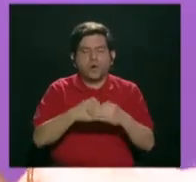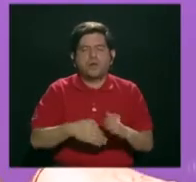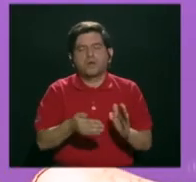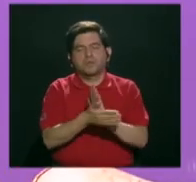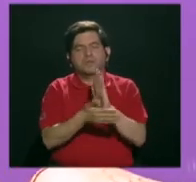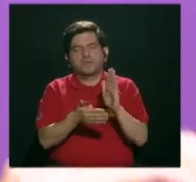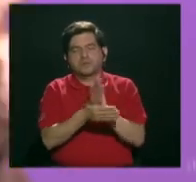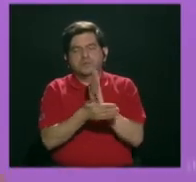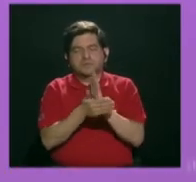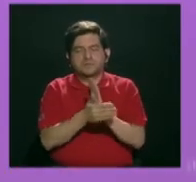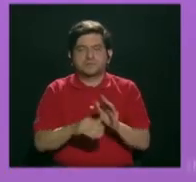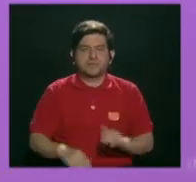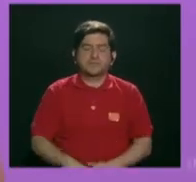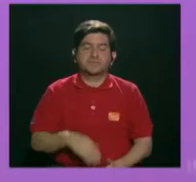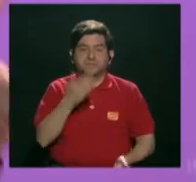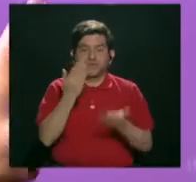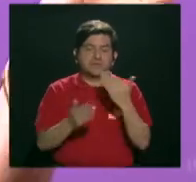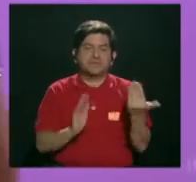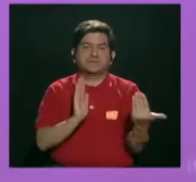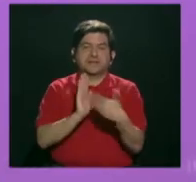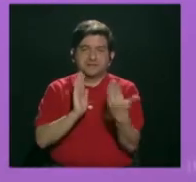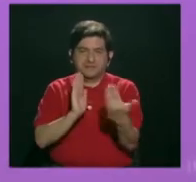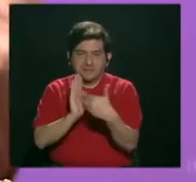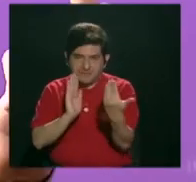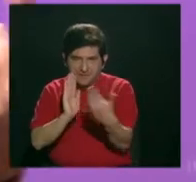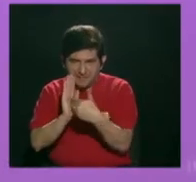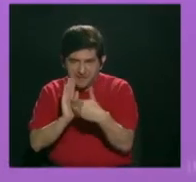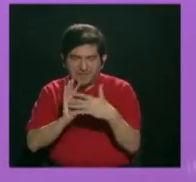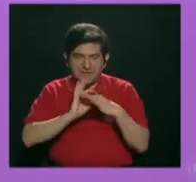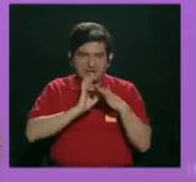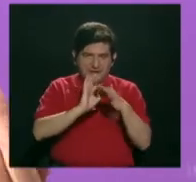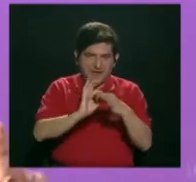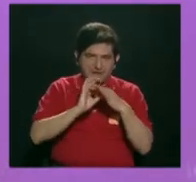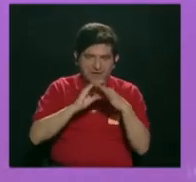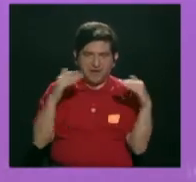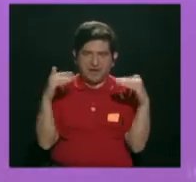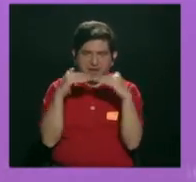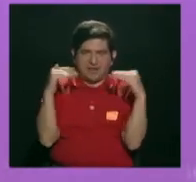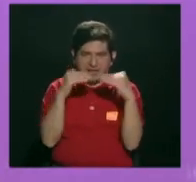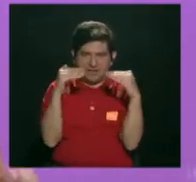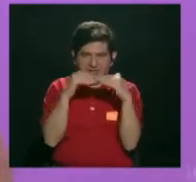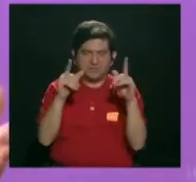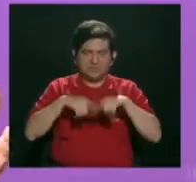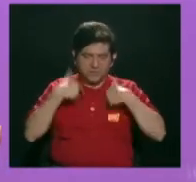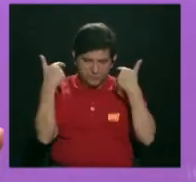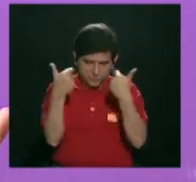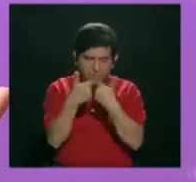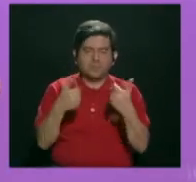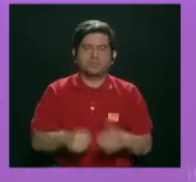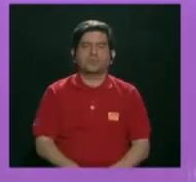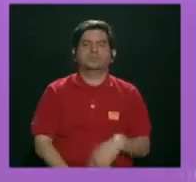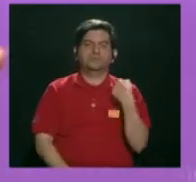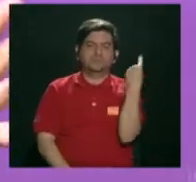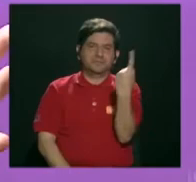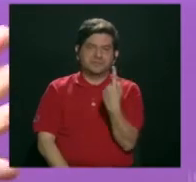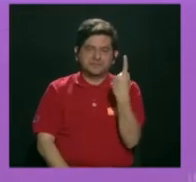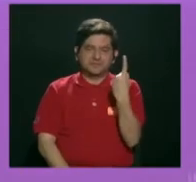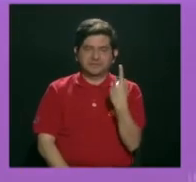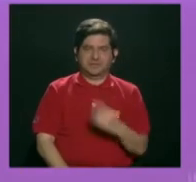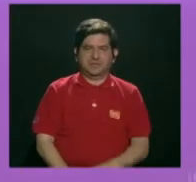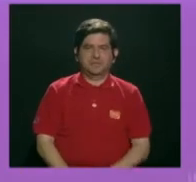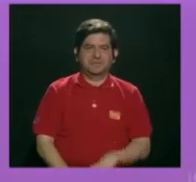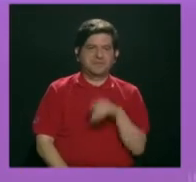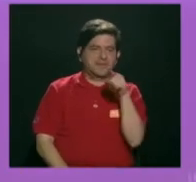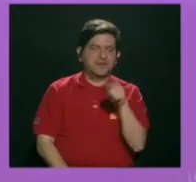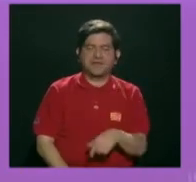de algunas puede atentar contra las relaciones equitativas en el colectivo. Entonces siempre planteamos